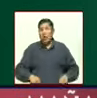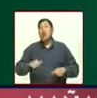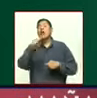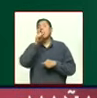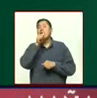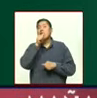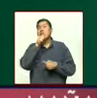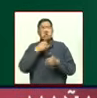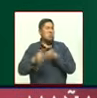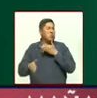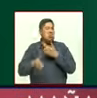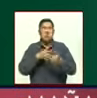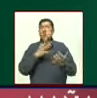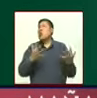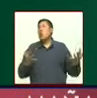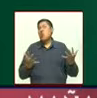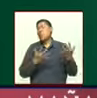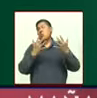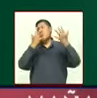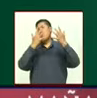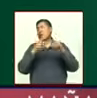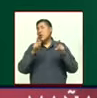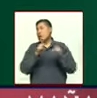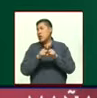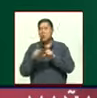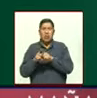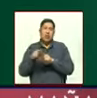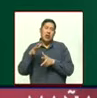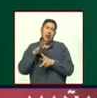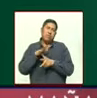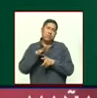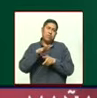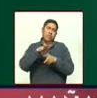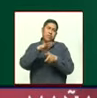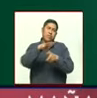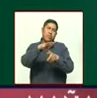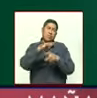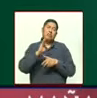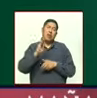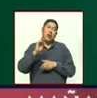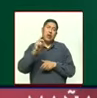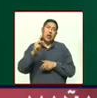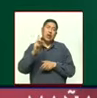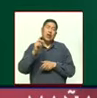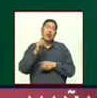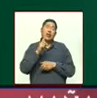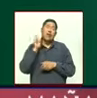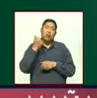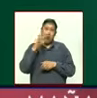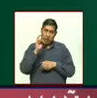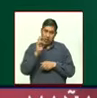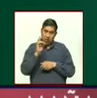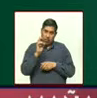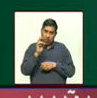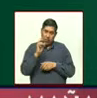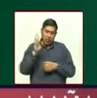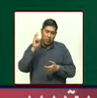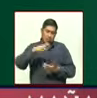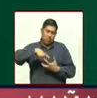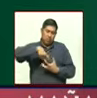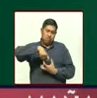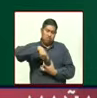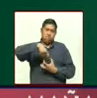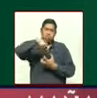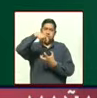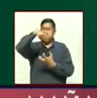las condiciones más extremas. Además, llegará el helicóptero Airbus BK-117D3 con Bambi Bucket con capacidad de